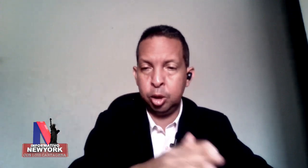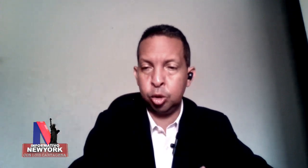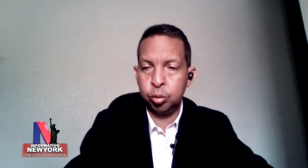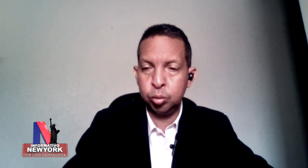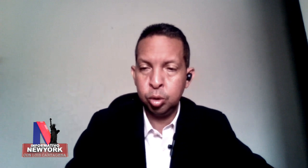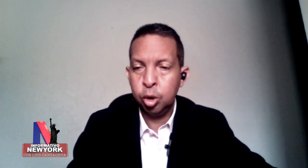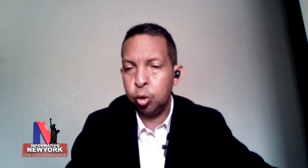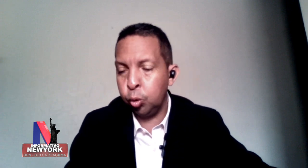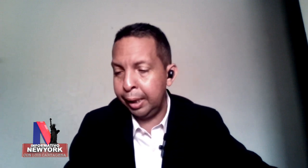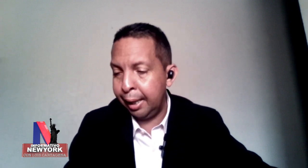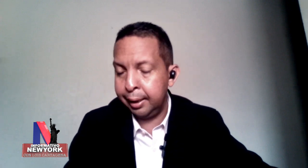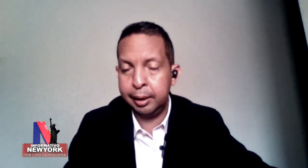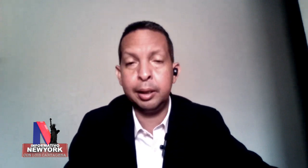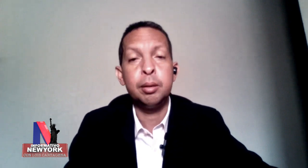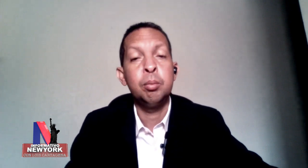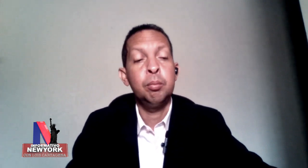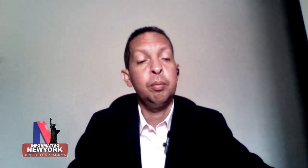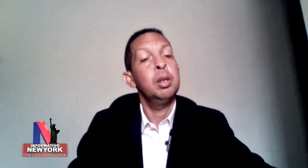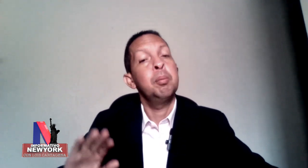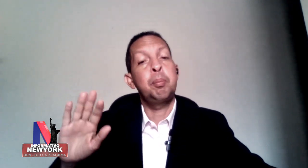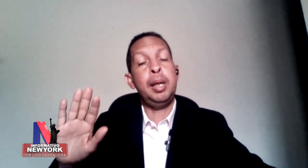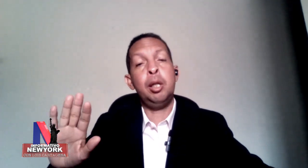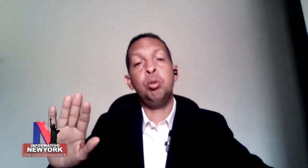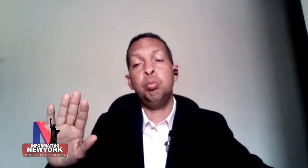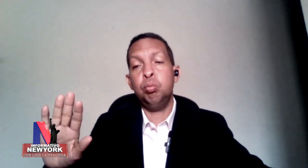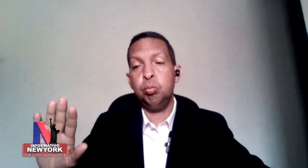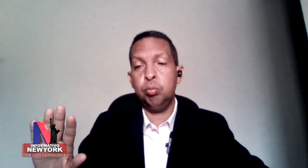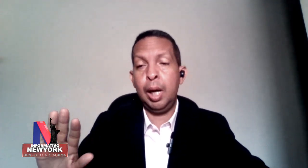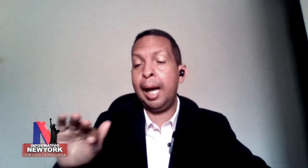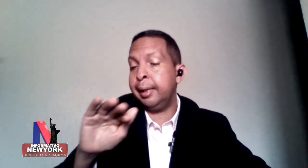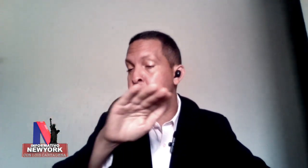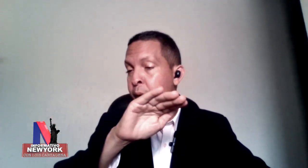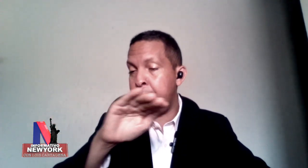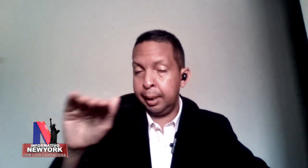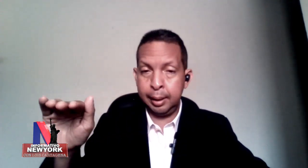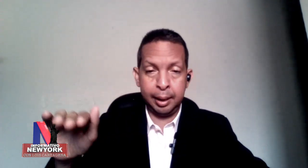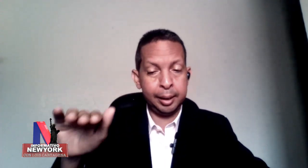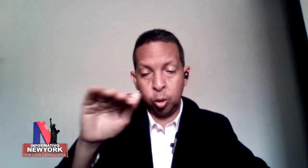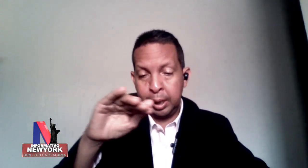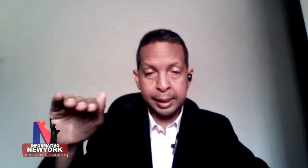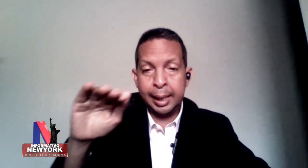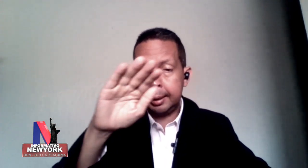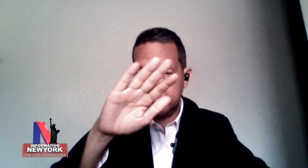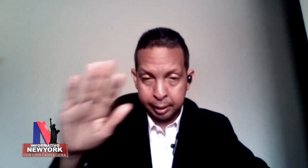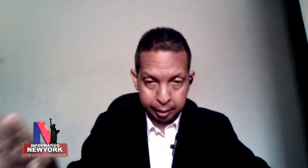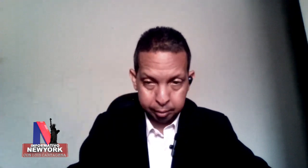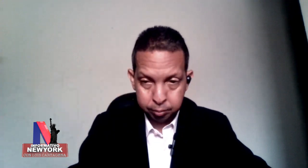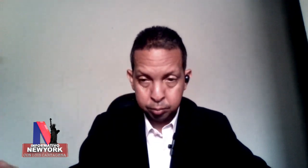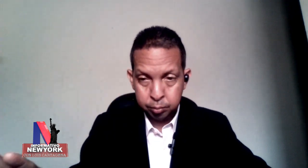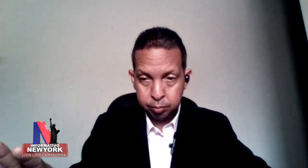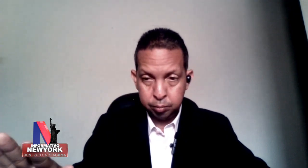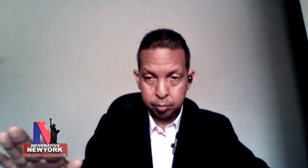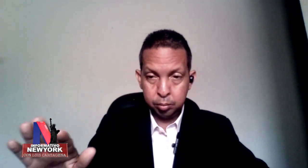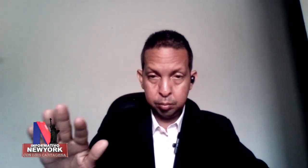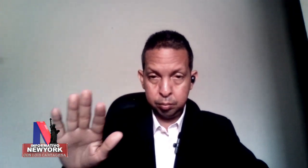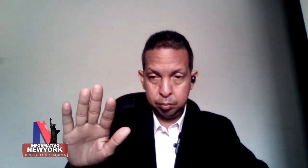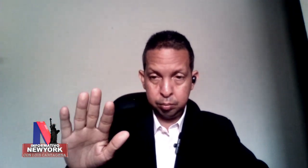en la televisión o en las redes. Pero aquí no hay vaca sagrada. Lo que llega se tira.